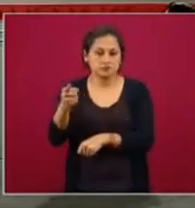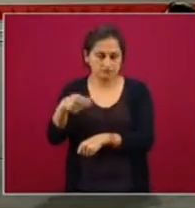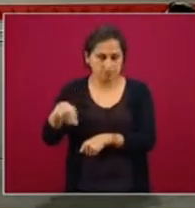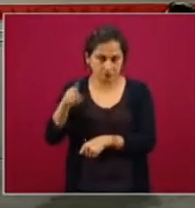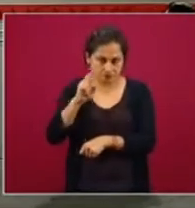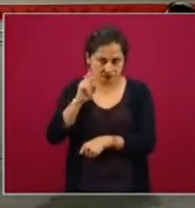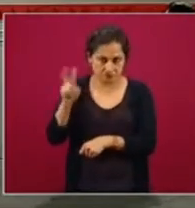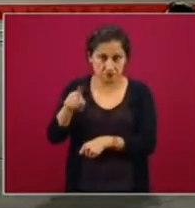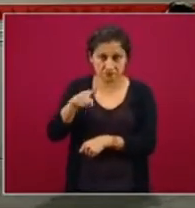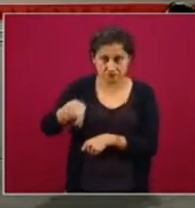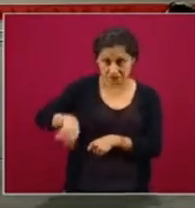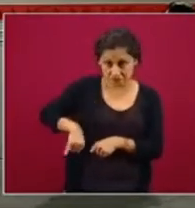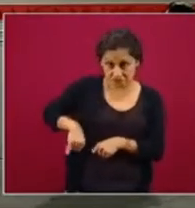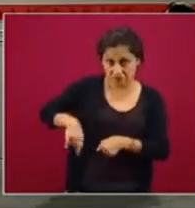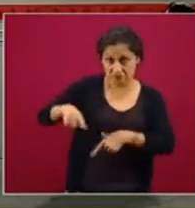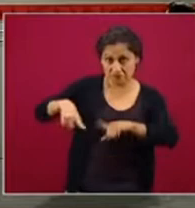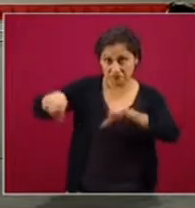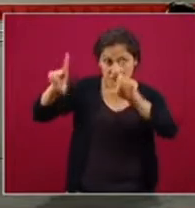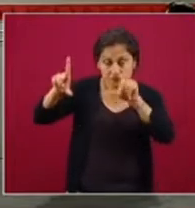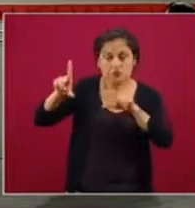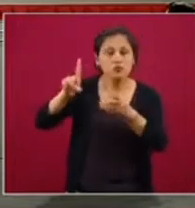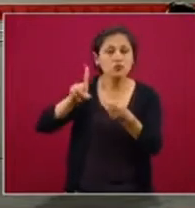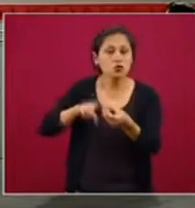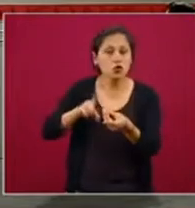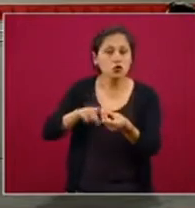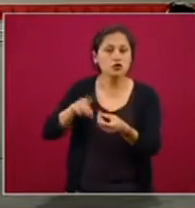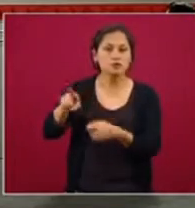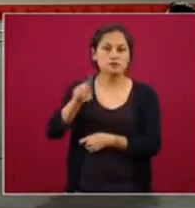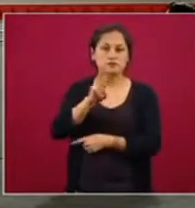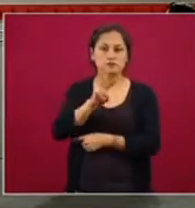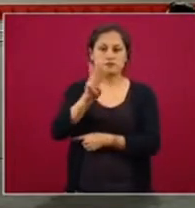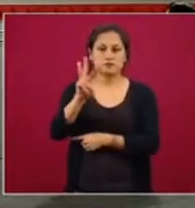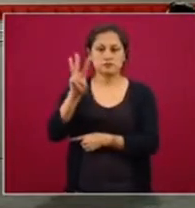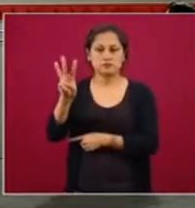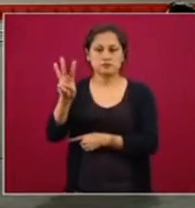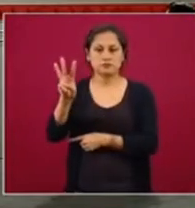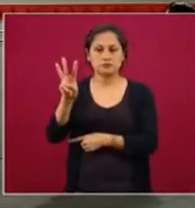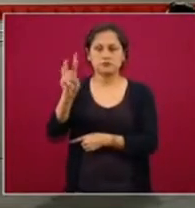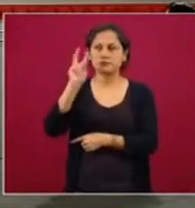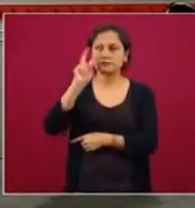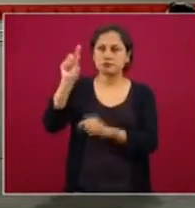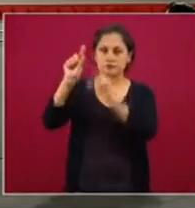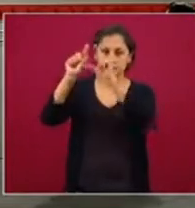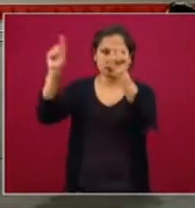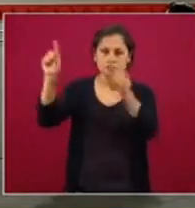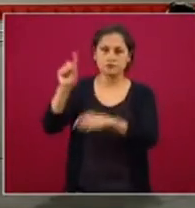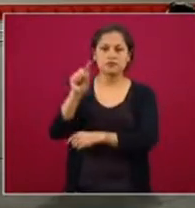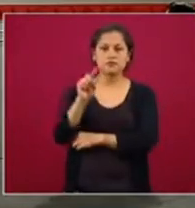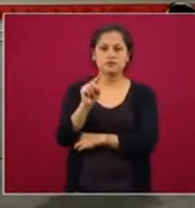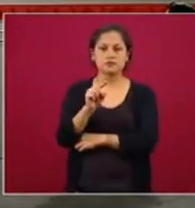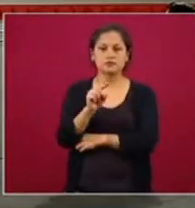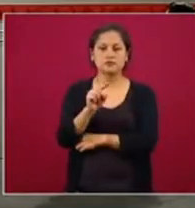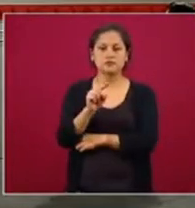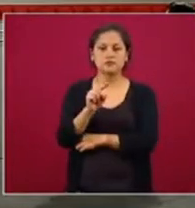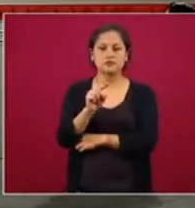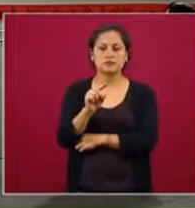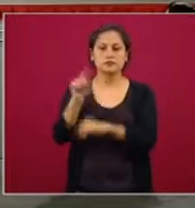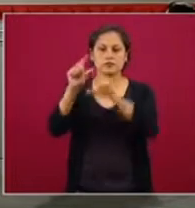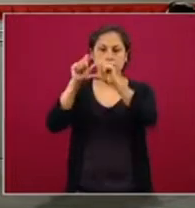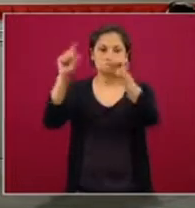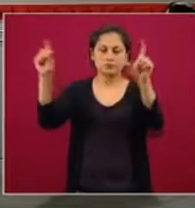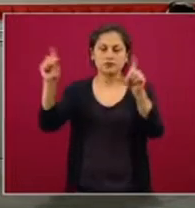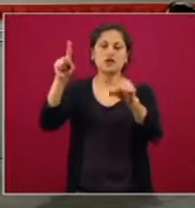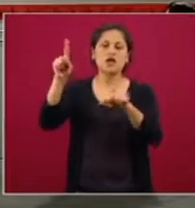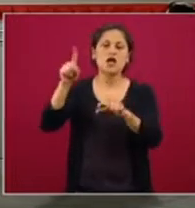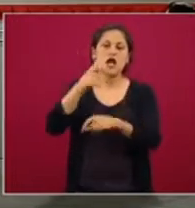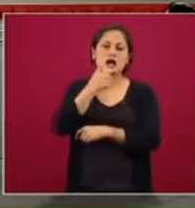buscar. Hay un sitio web, hay un portal que se llama, como dice en esa etiquetita, Our World in Data, Nuestro Mundo en